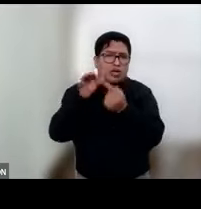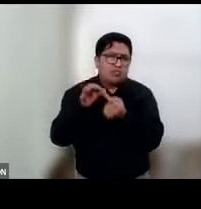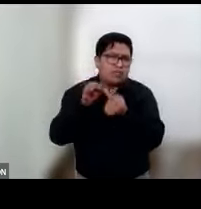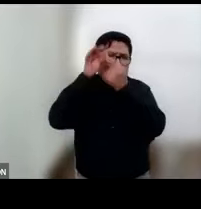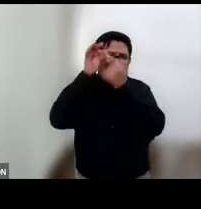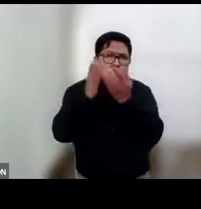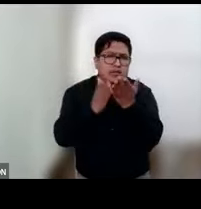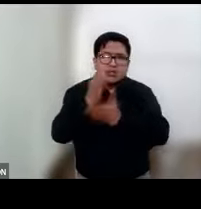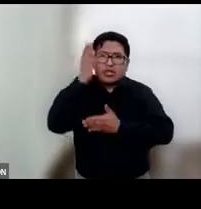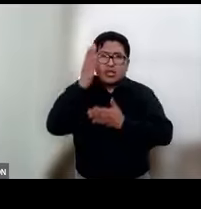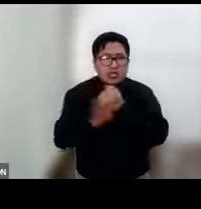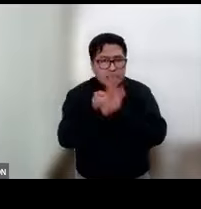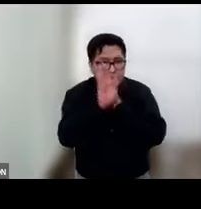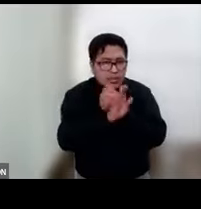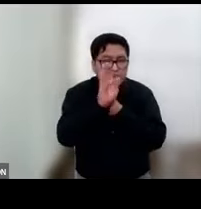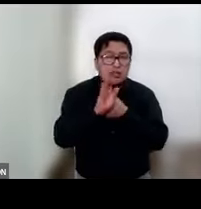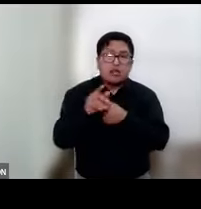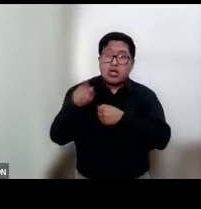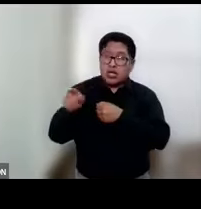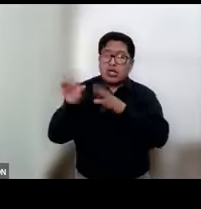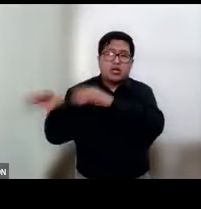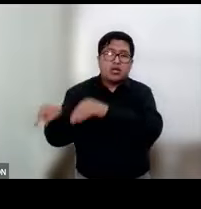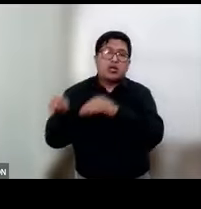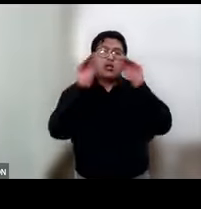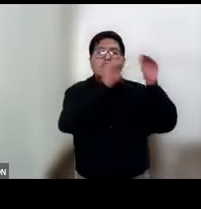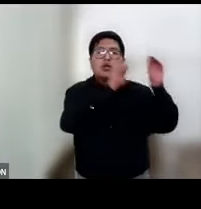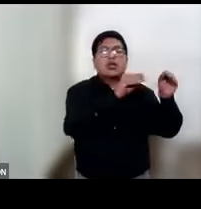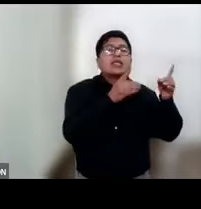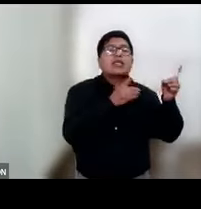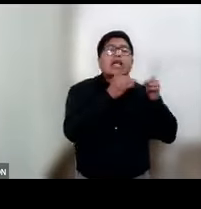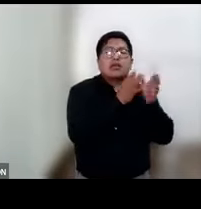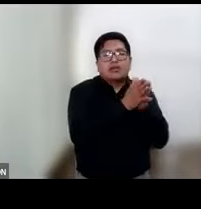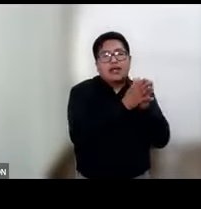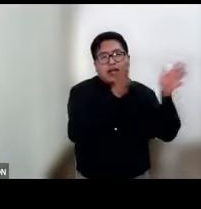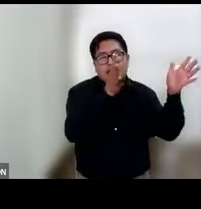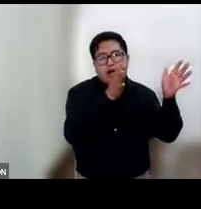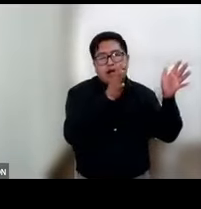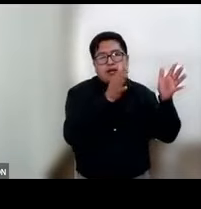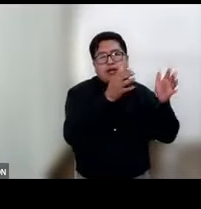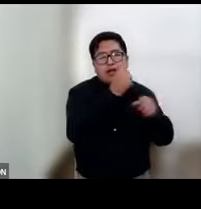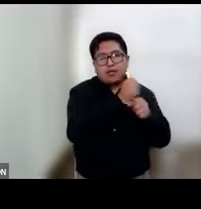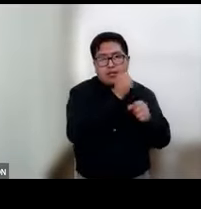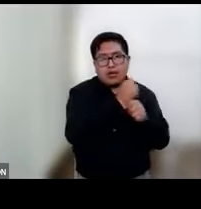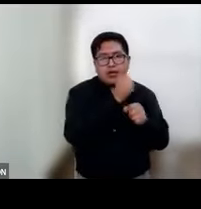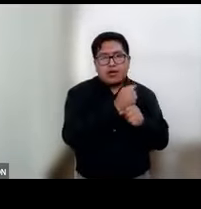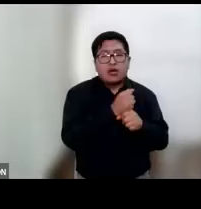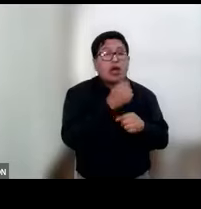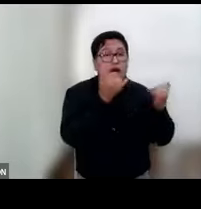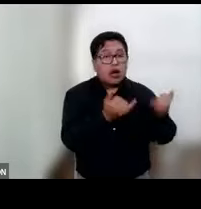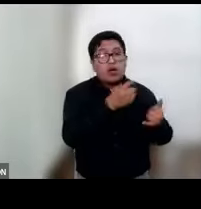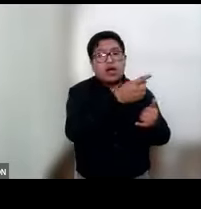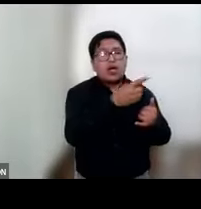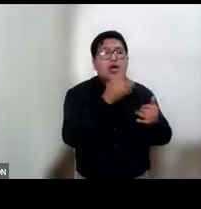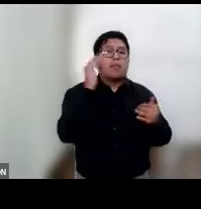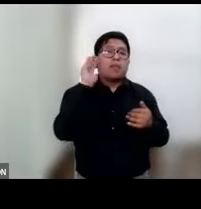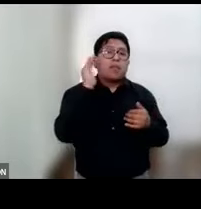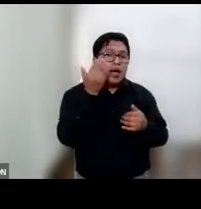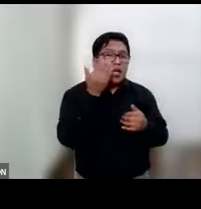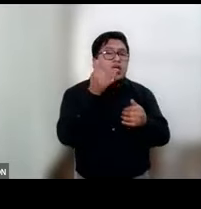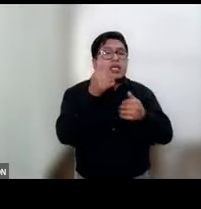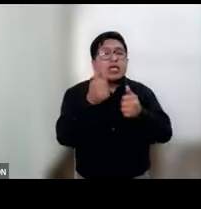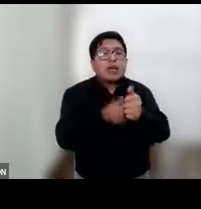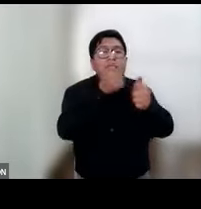fundamentales fueron transferidos a la dirección general del trabajo y ahora funcionan como si fueran inspectores laborales